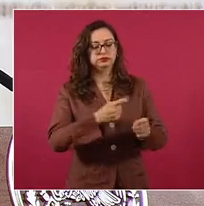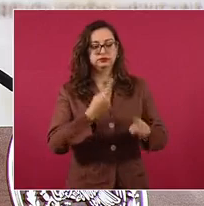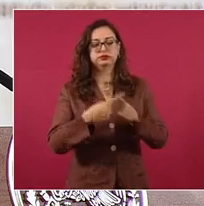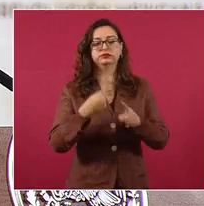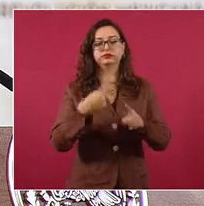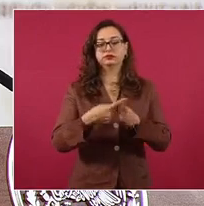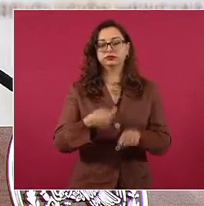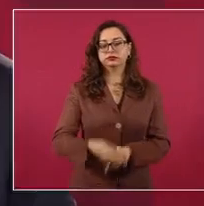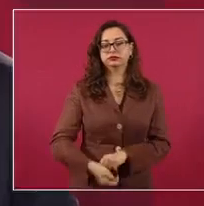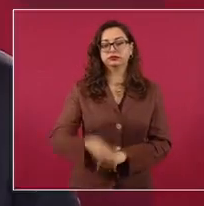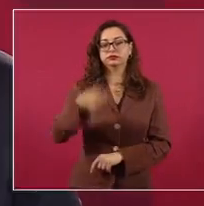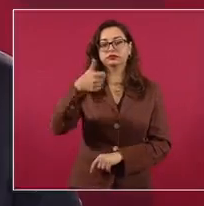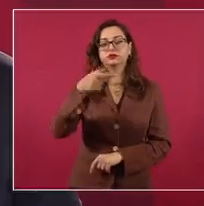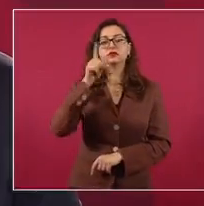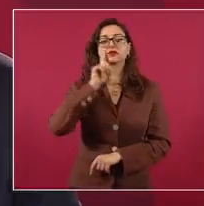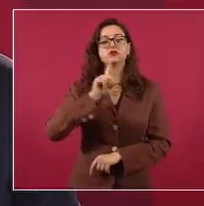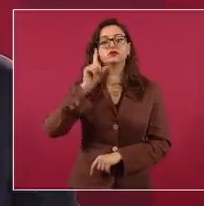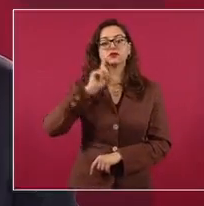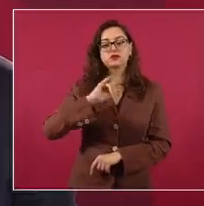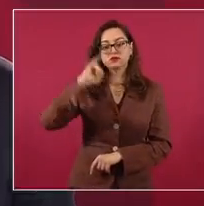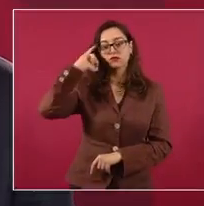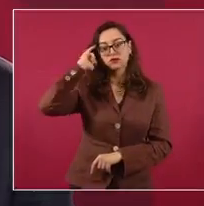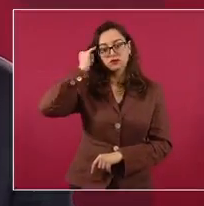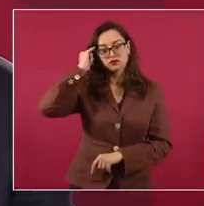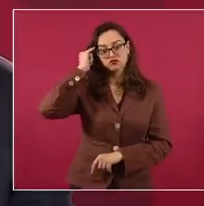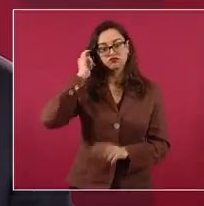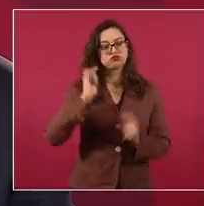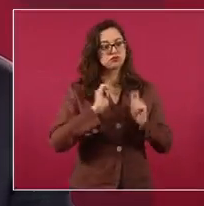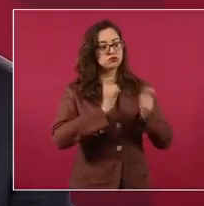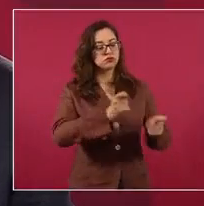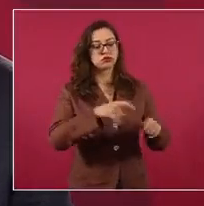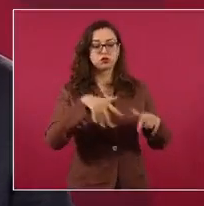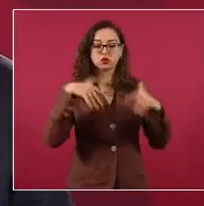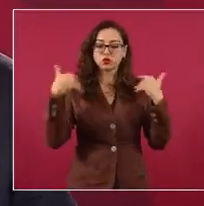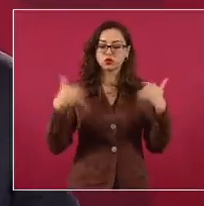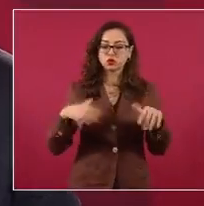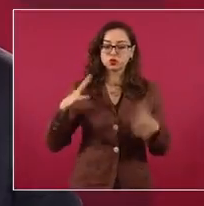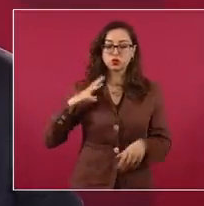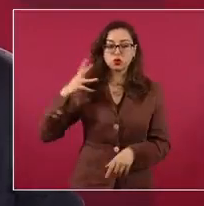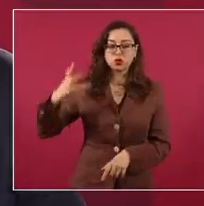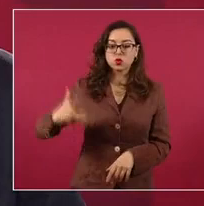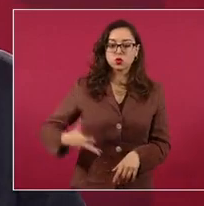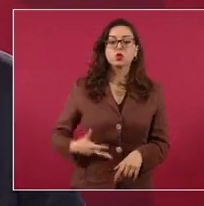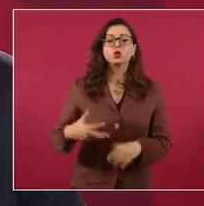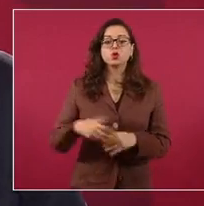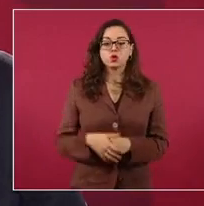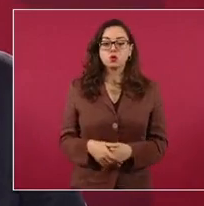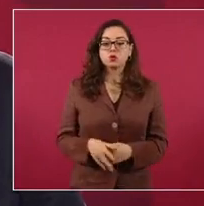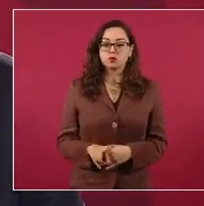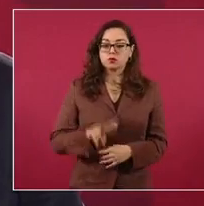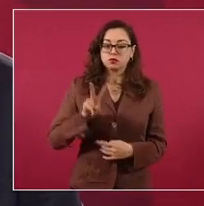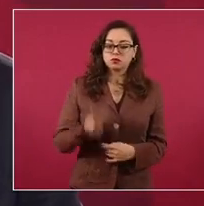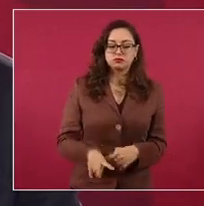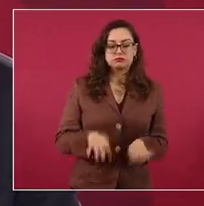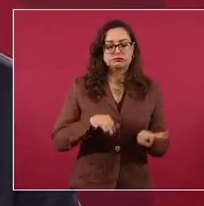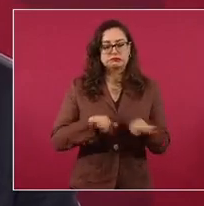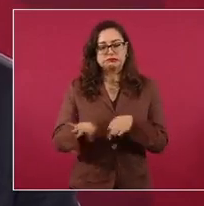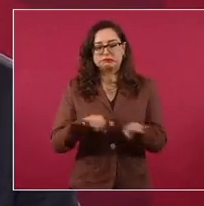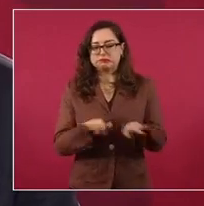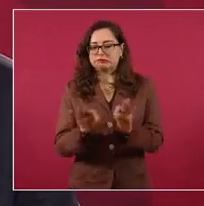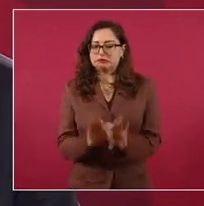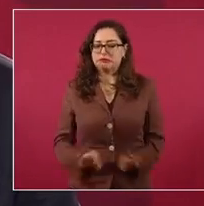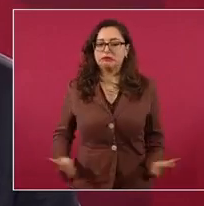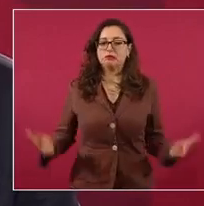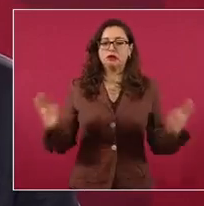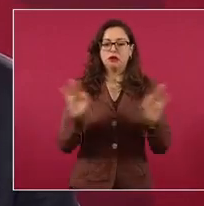trabajo muy importante, no solamente para generar conocimiento e información en estos temas, como